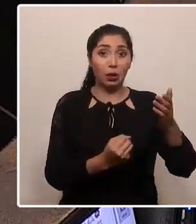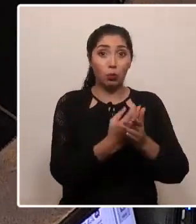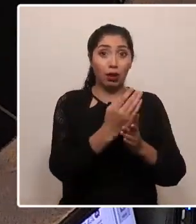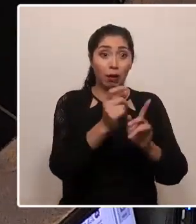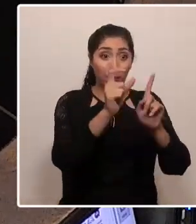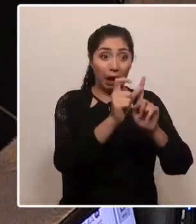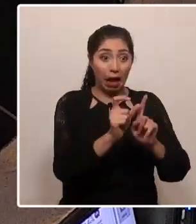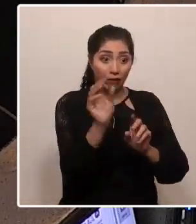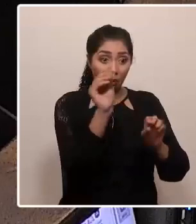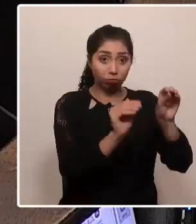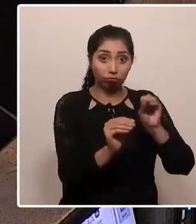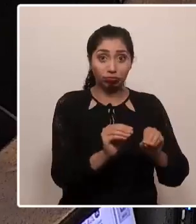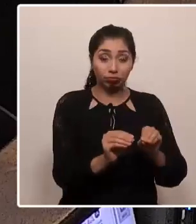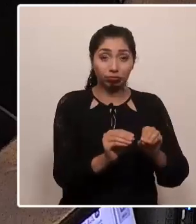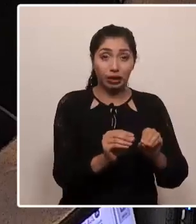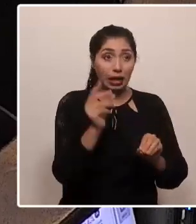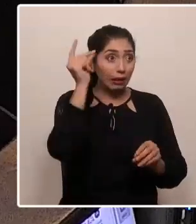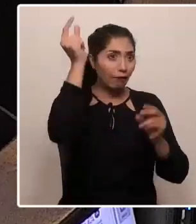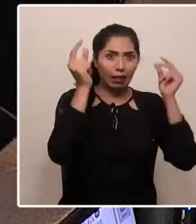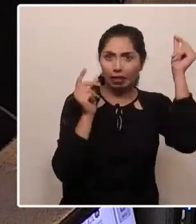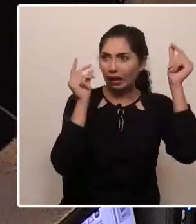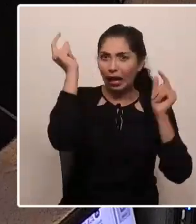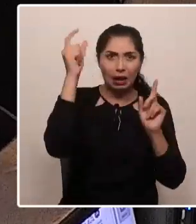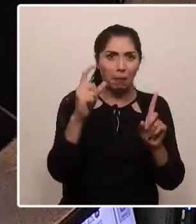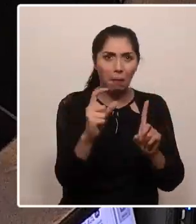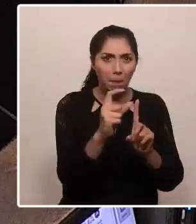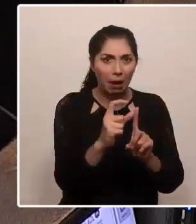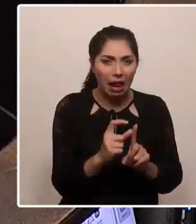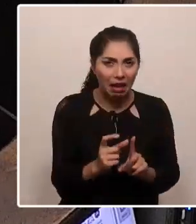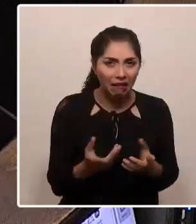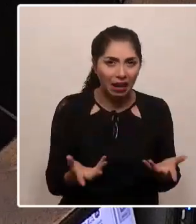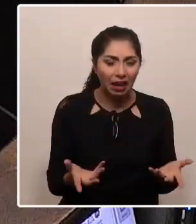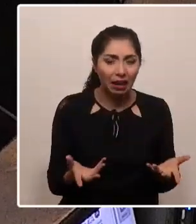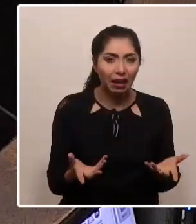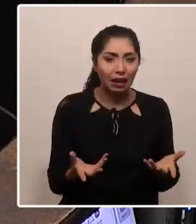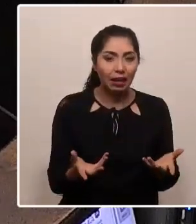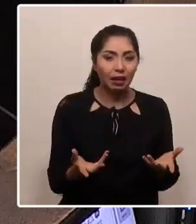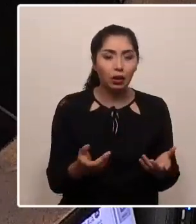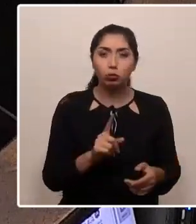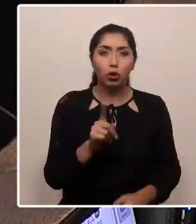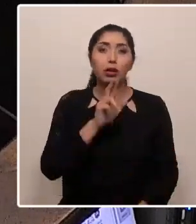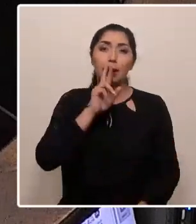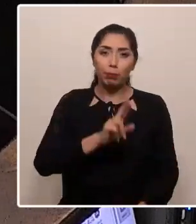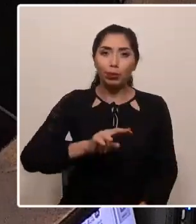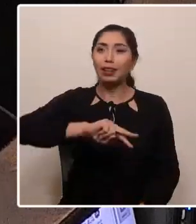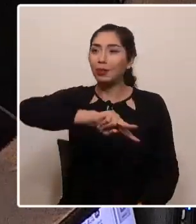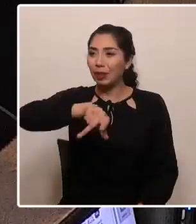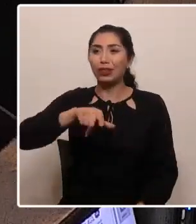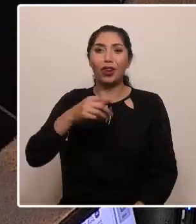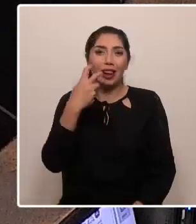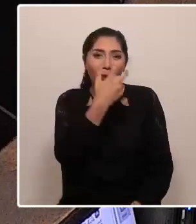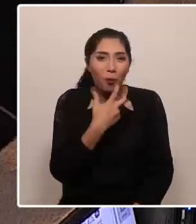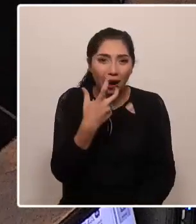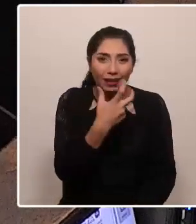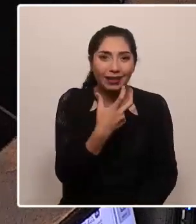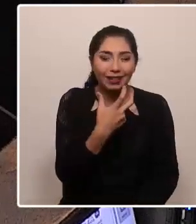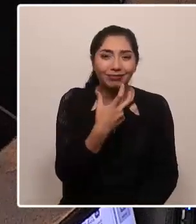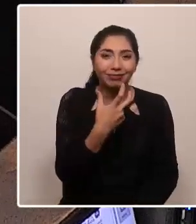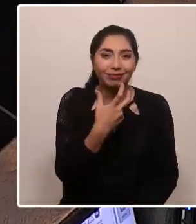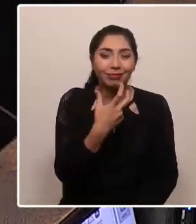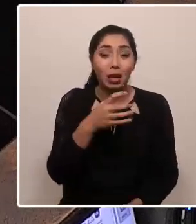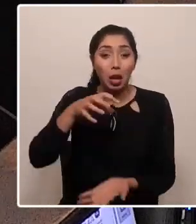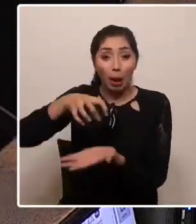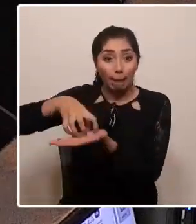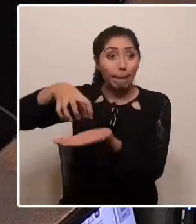Inventar palabras no es un sacrilegio, responde a nuestra condición de lenguaje. Y la